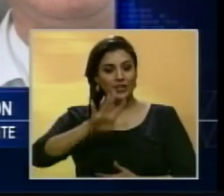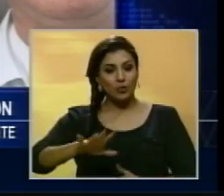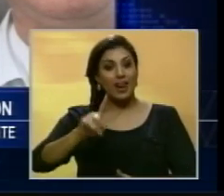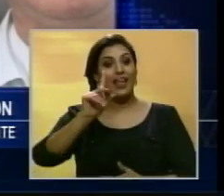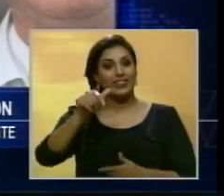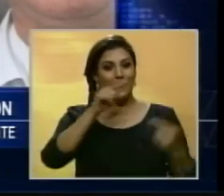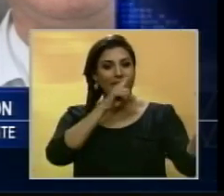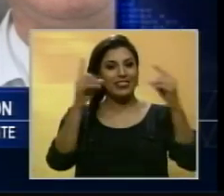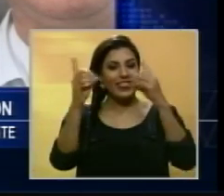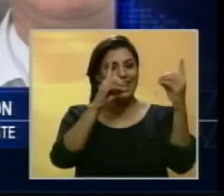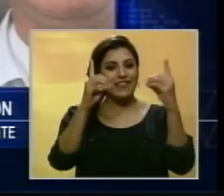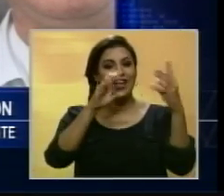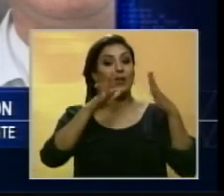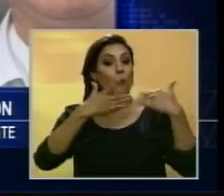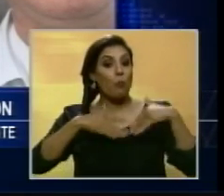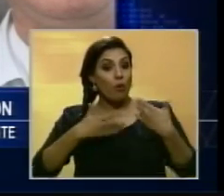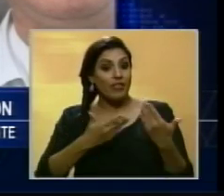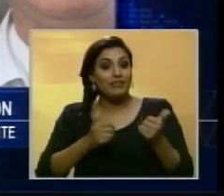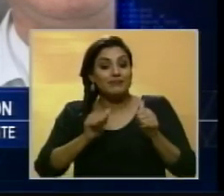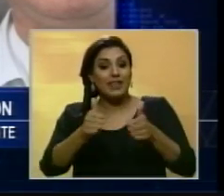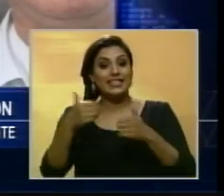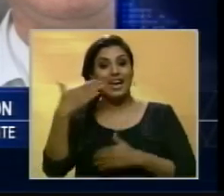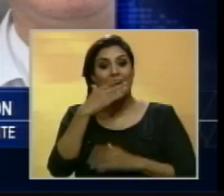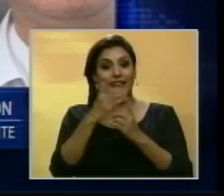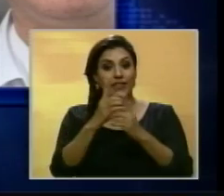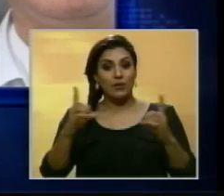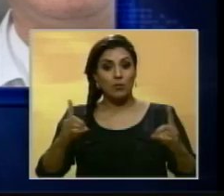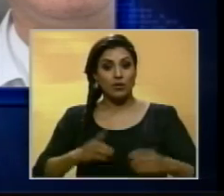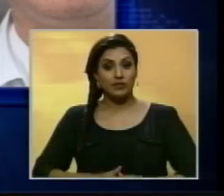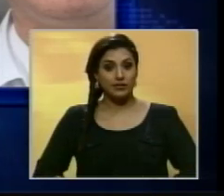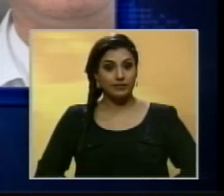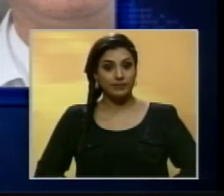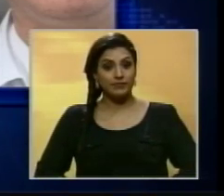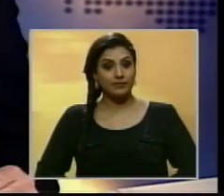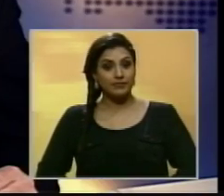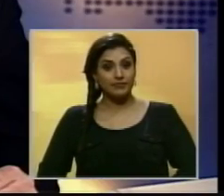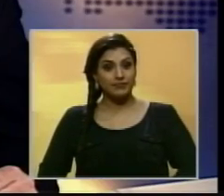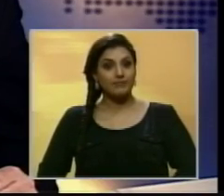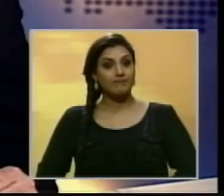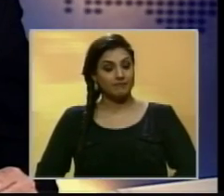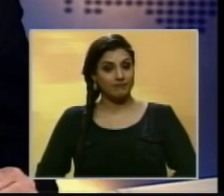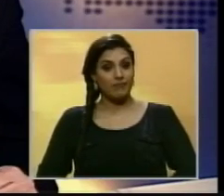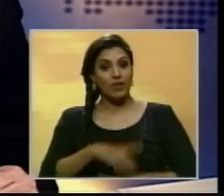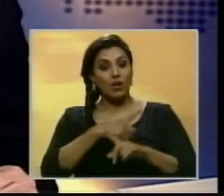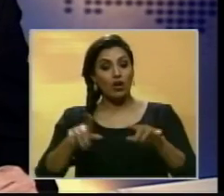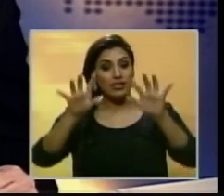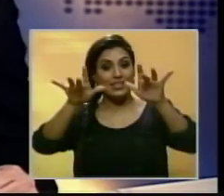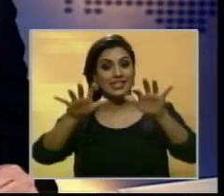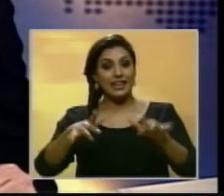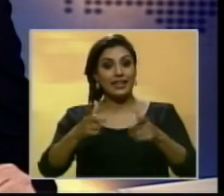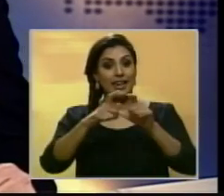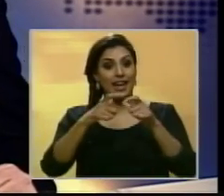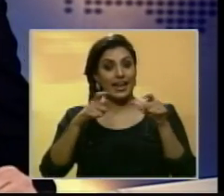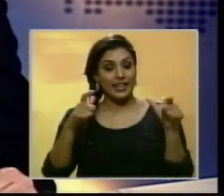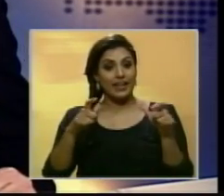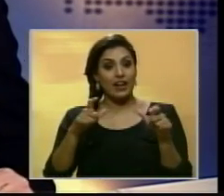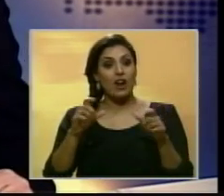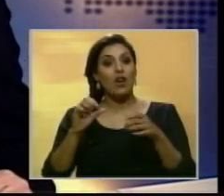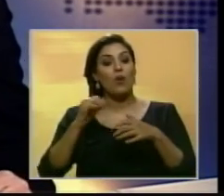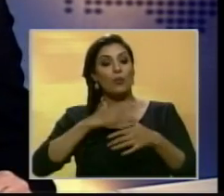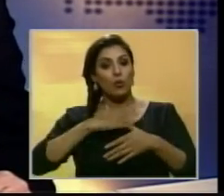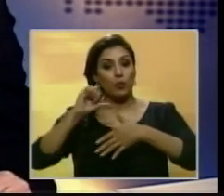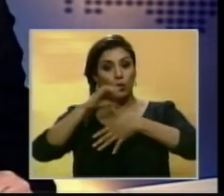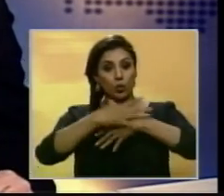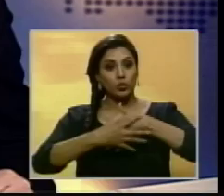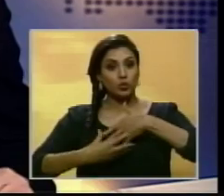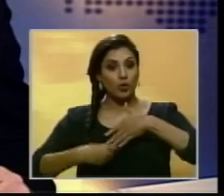se debatirá la posible activación de la Carta Democrática. La secretaria general de la Unión de Naciones